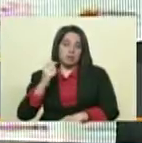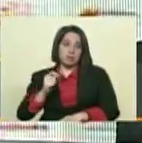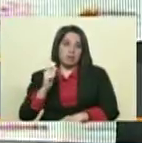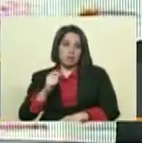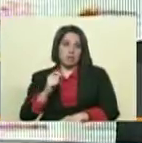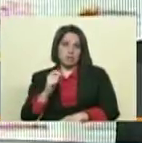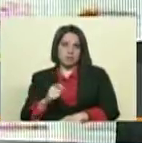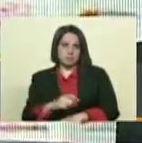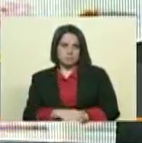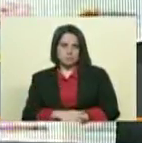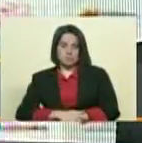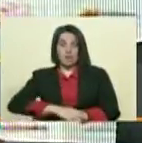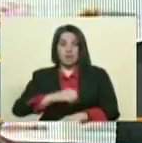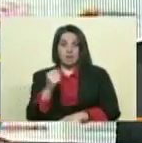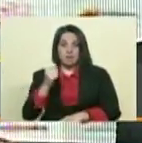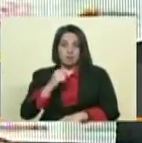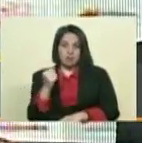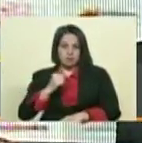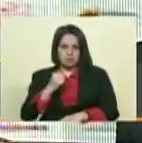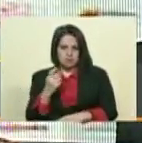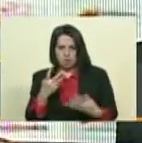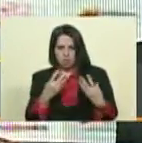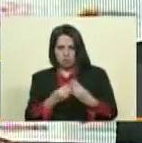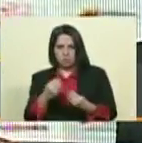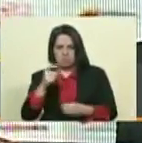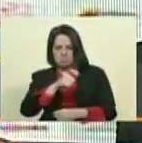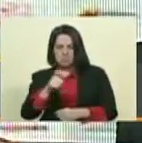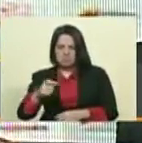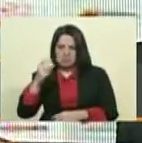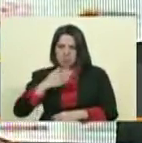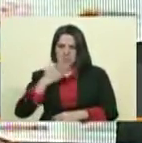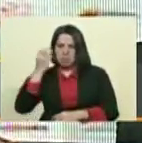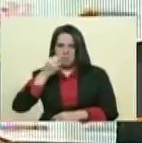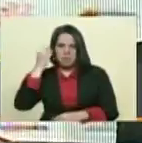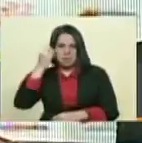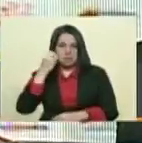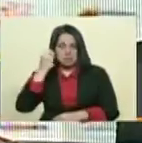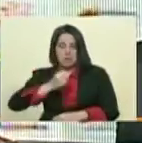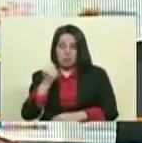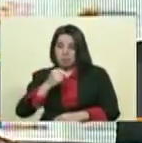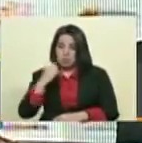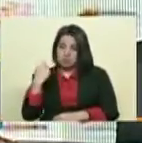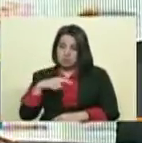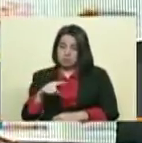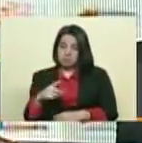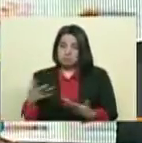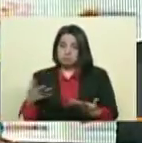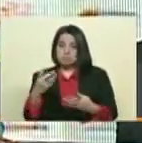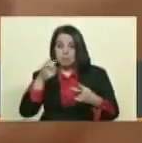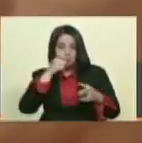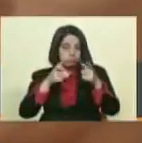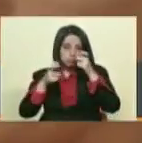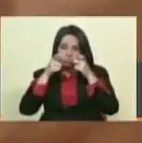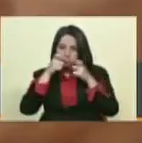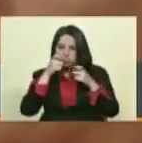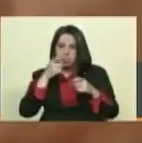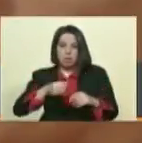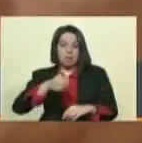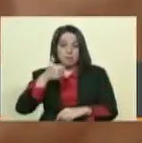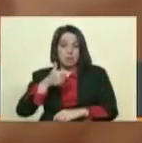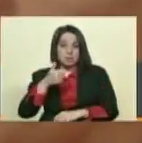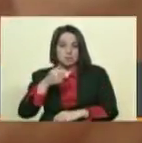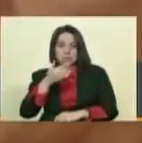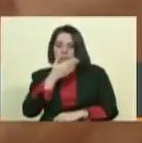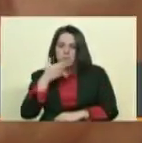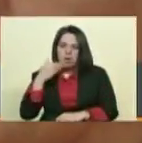solo es de la policía, porque hay gente que pudiera pensar, no, es la policía tiene que vigilar más, tiene razón, tienen que vigilar más y